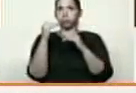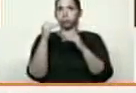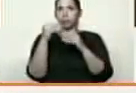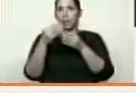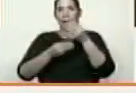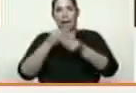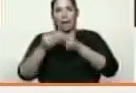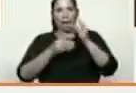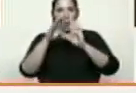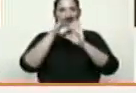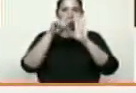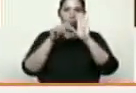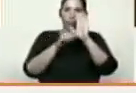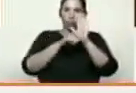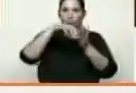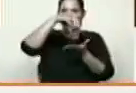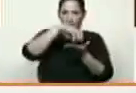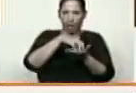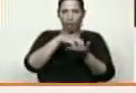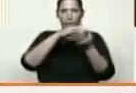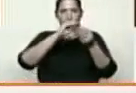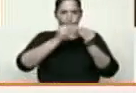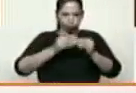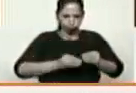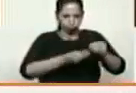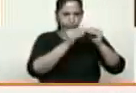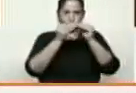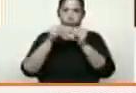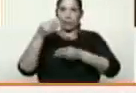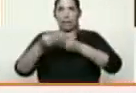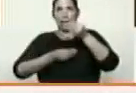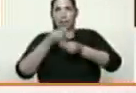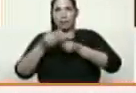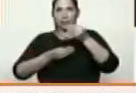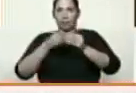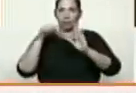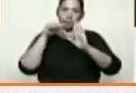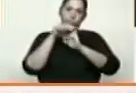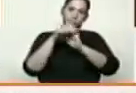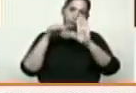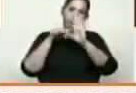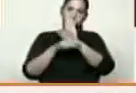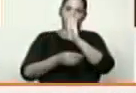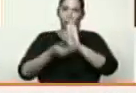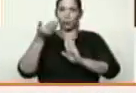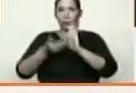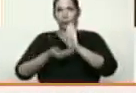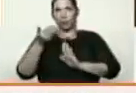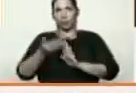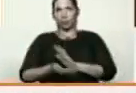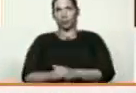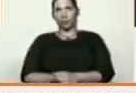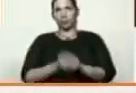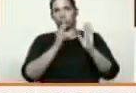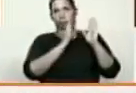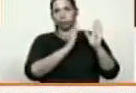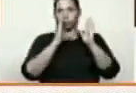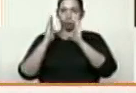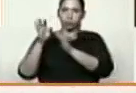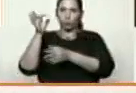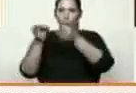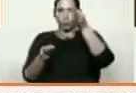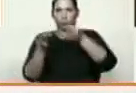la Constitución del Estado y de establecer las reglas fundamentales del ordenamiento